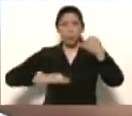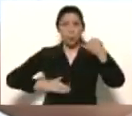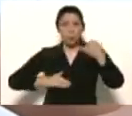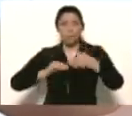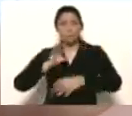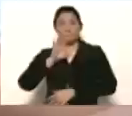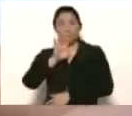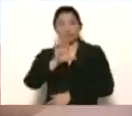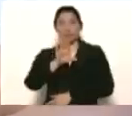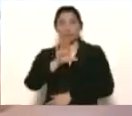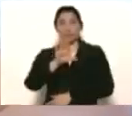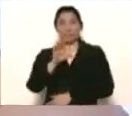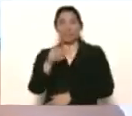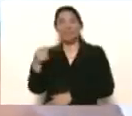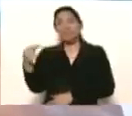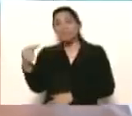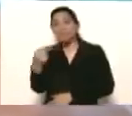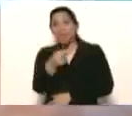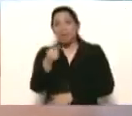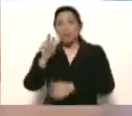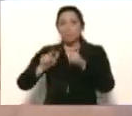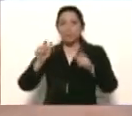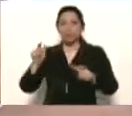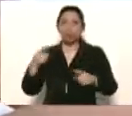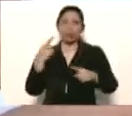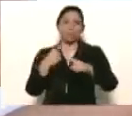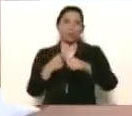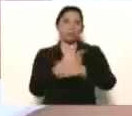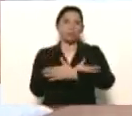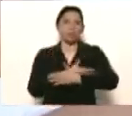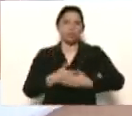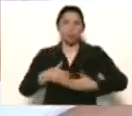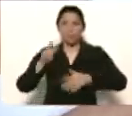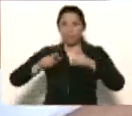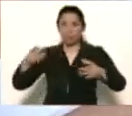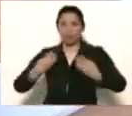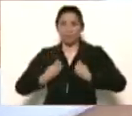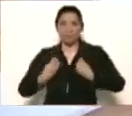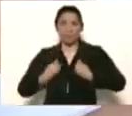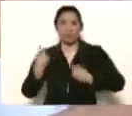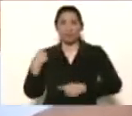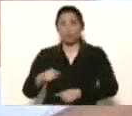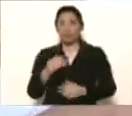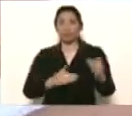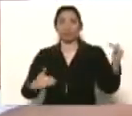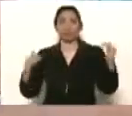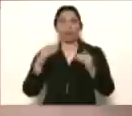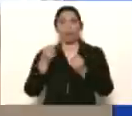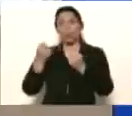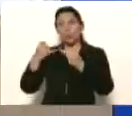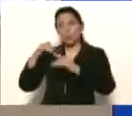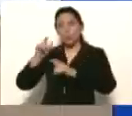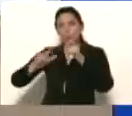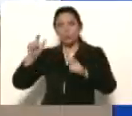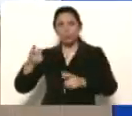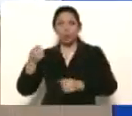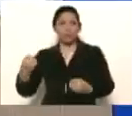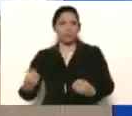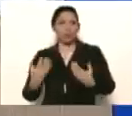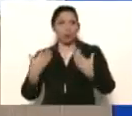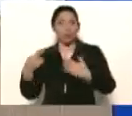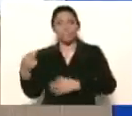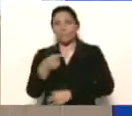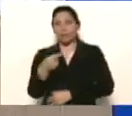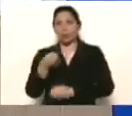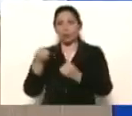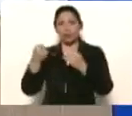que menos casos por millón de habitantes tiene solamente superado el número de casos por millón de habitantes mejor dicho en menor